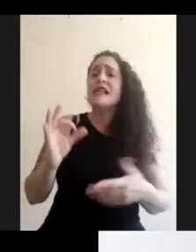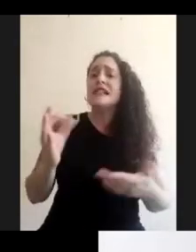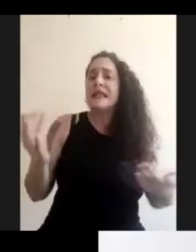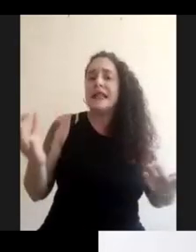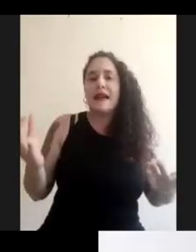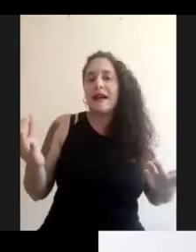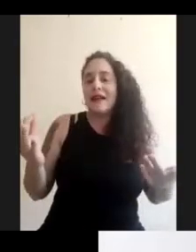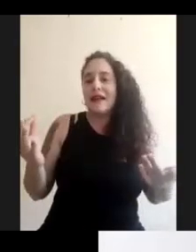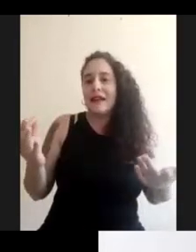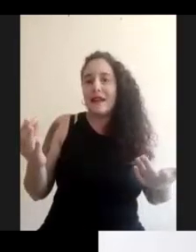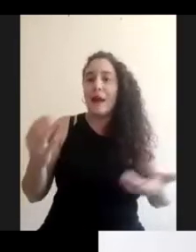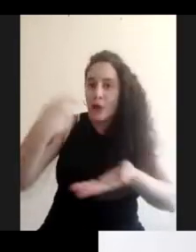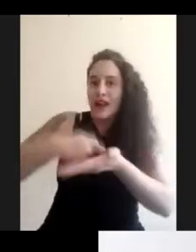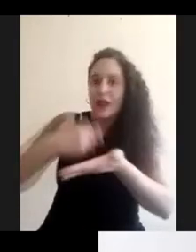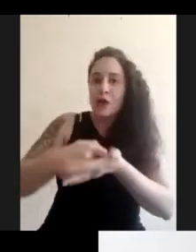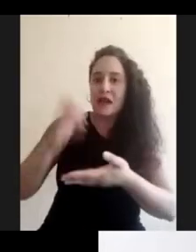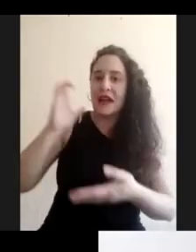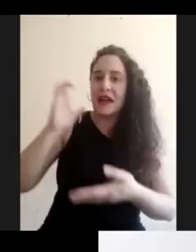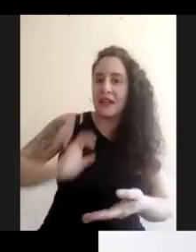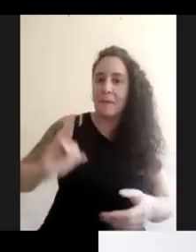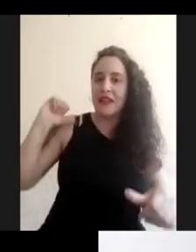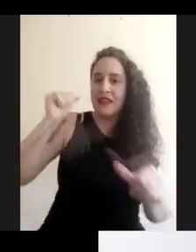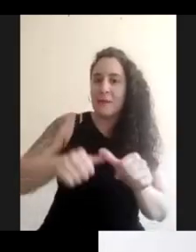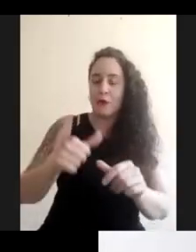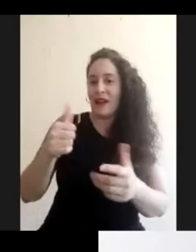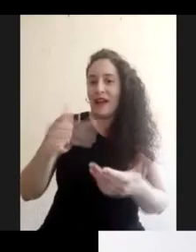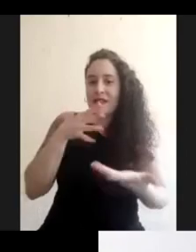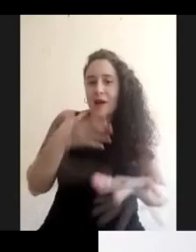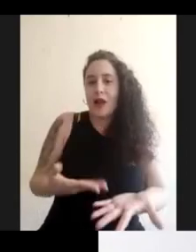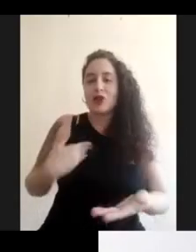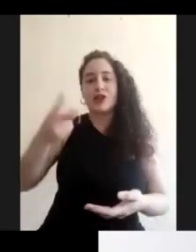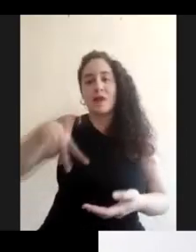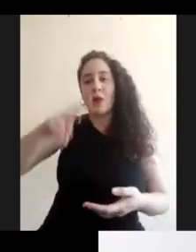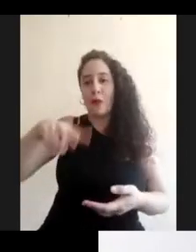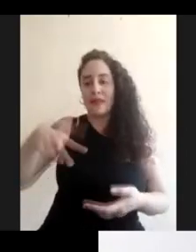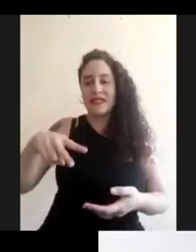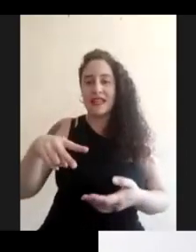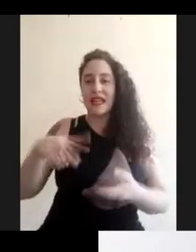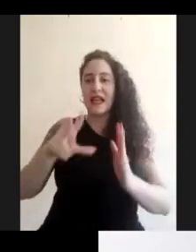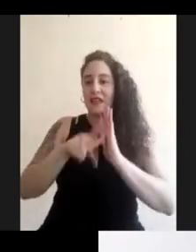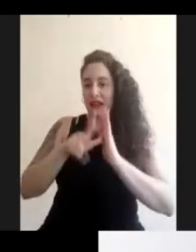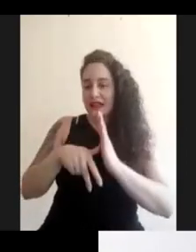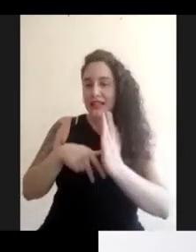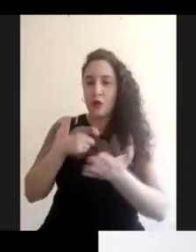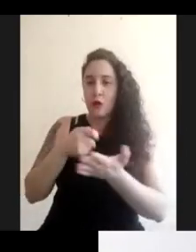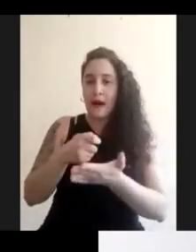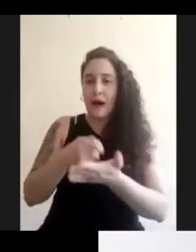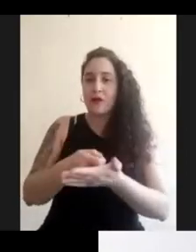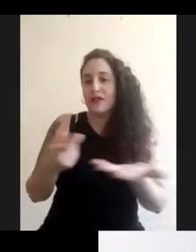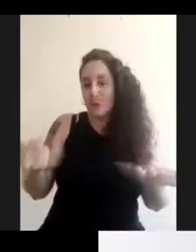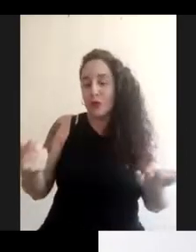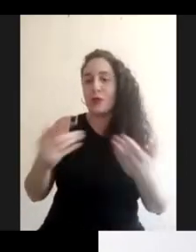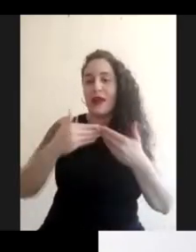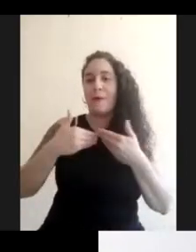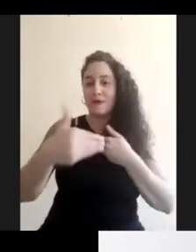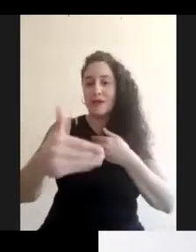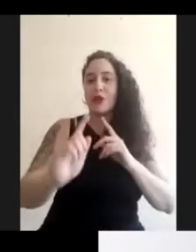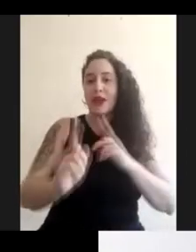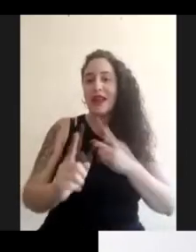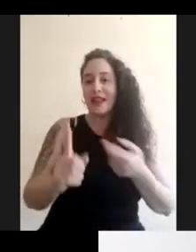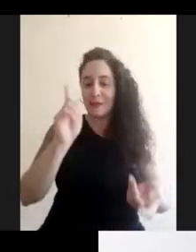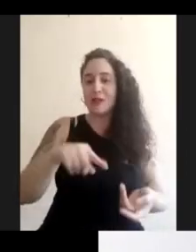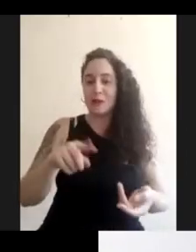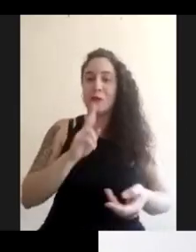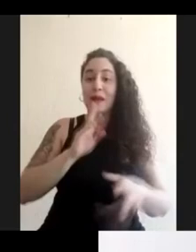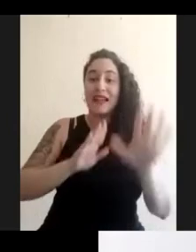Francisco, sería que abonen las nóminas que tienen pendientes, porque hasta ahora nosotros llevamos 2 meses de retraso en los pagos y bueno, pues las